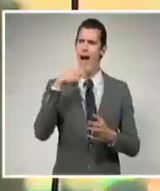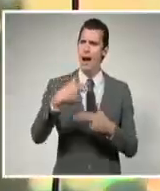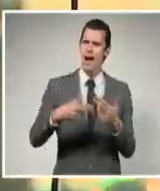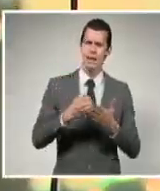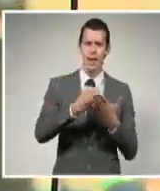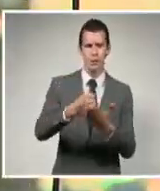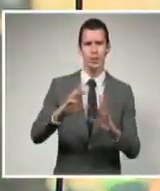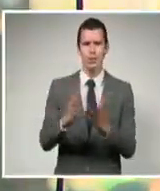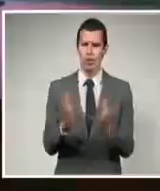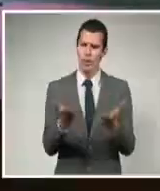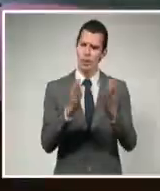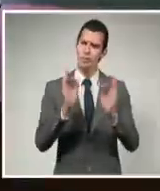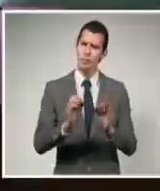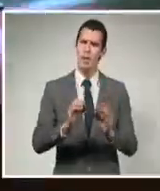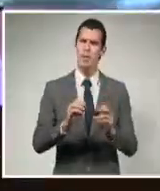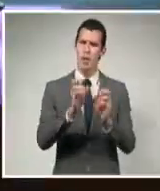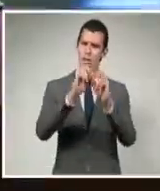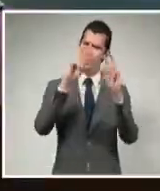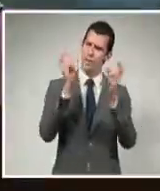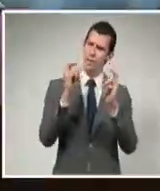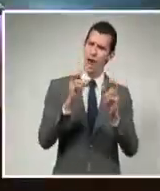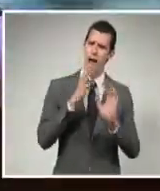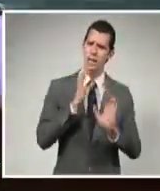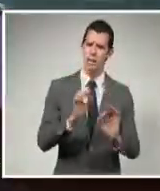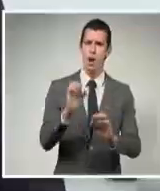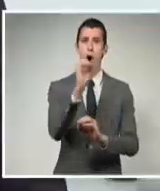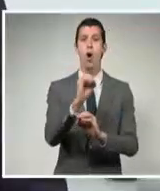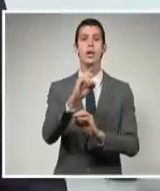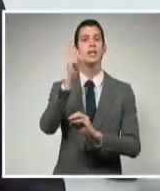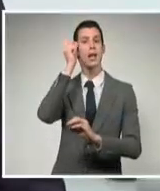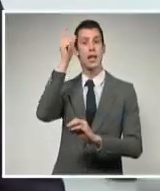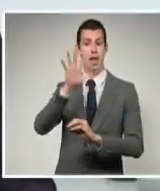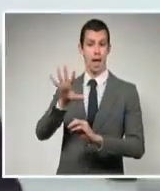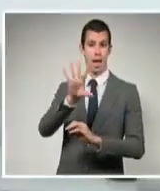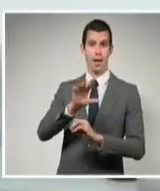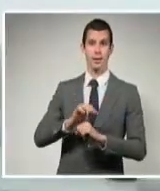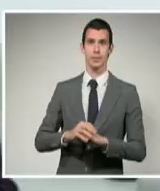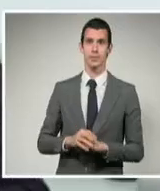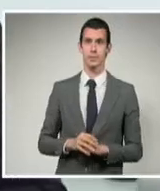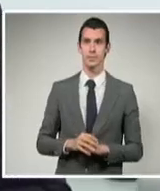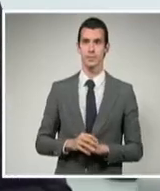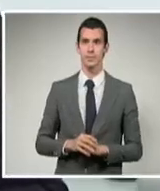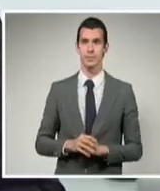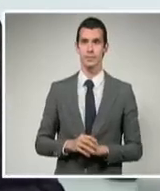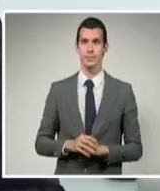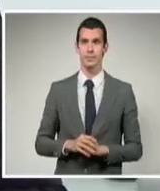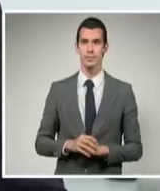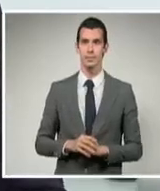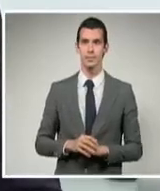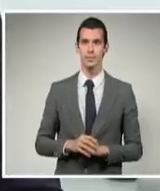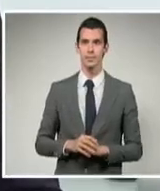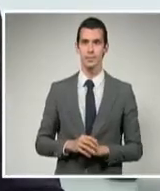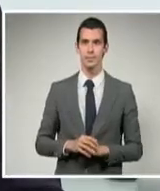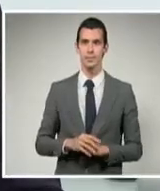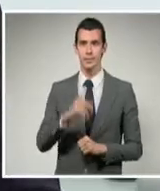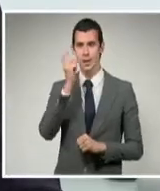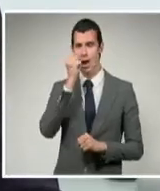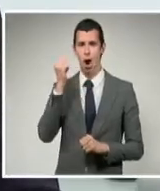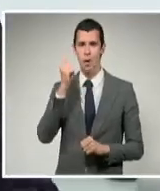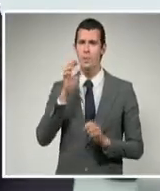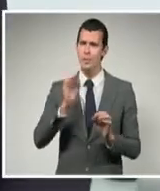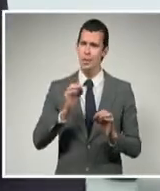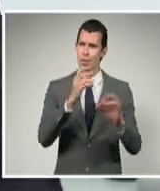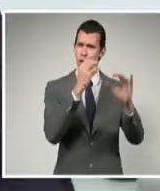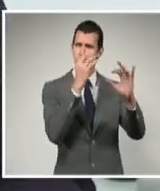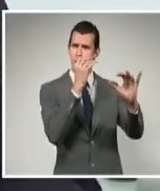músico-danzaria nacida en el oriente cubano. Para mí es un gran orgullo poder participar en este homenaje a ese gran